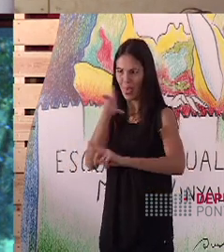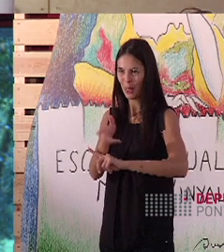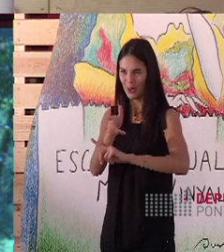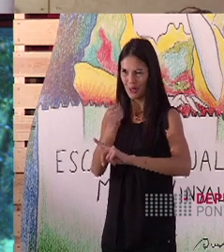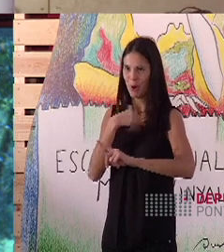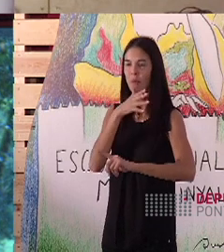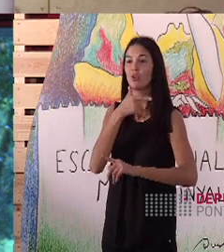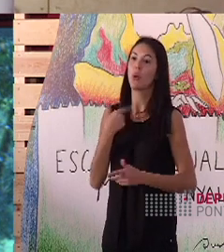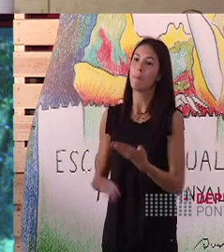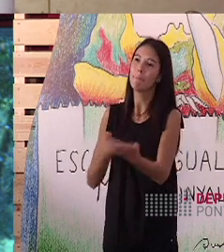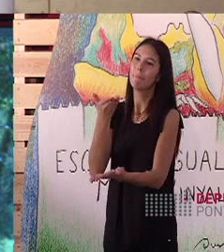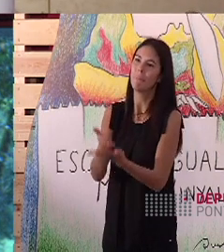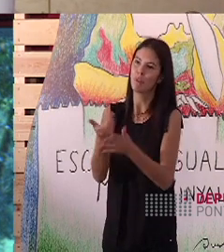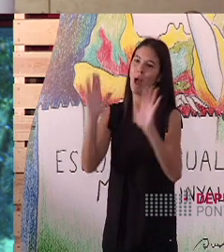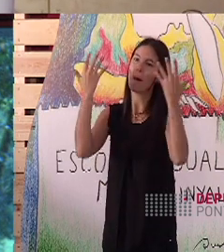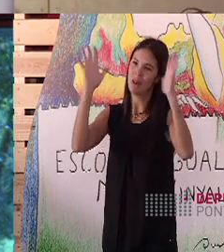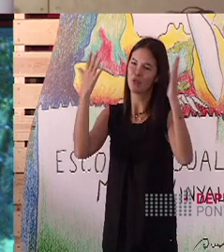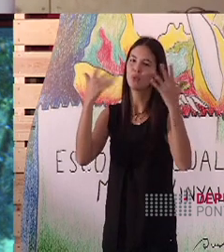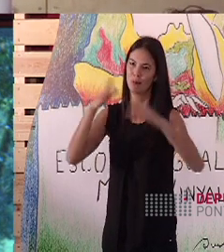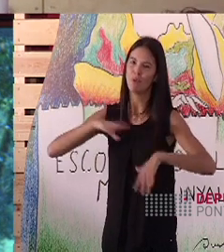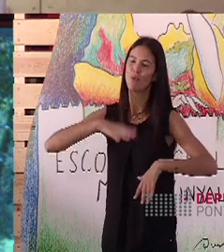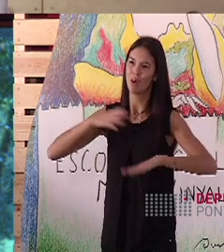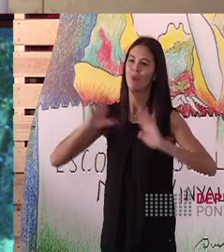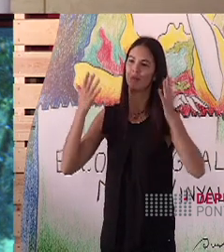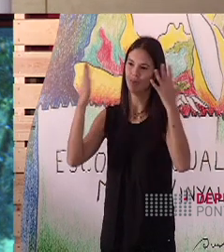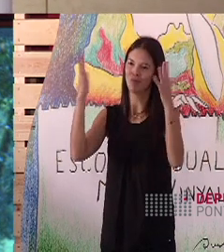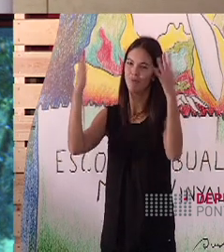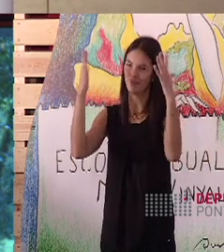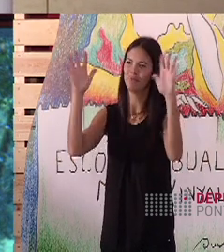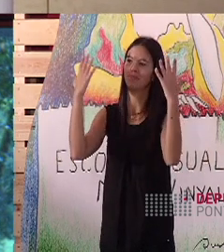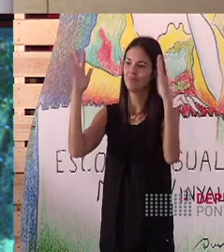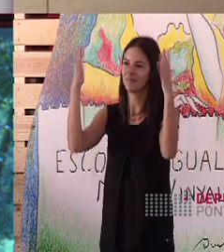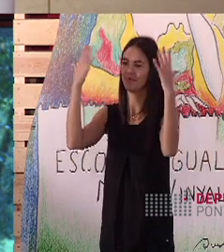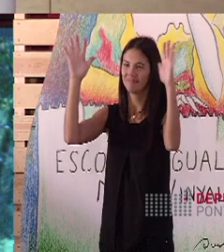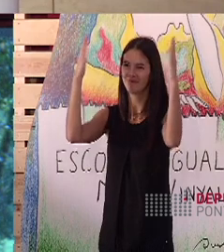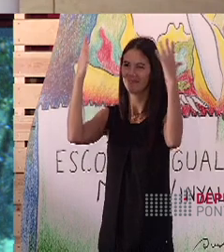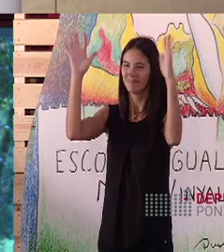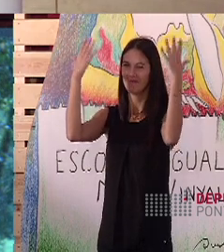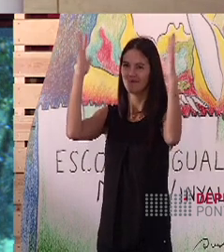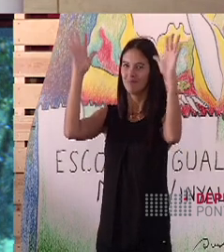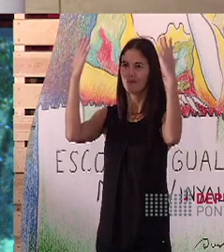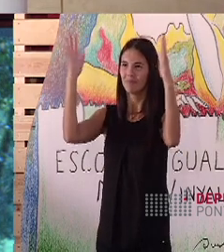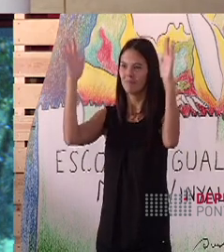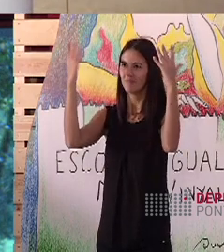que lle transmitamos tamén cun aplauso todo o noso afecto e recoñecemento.